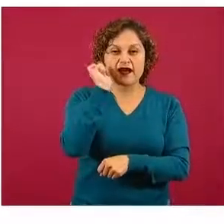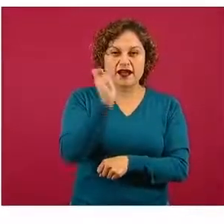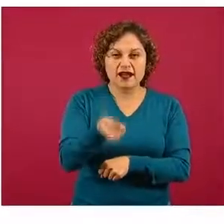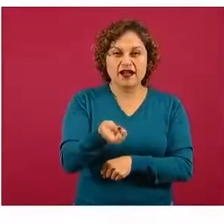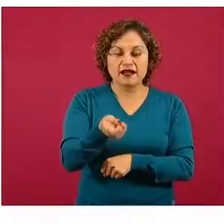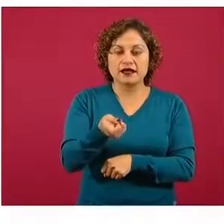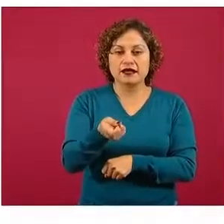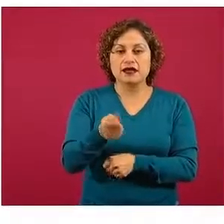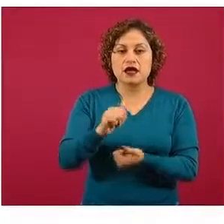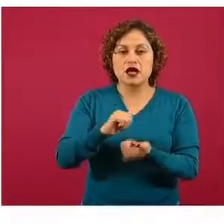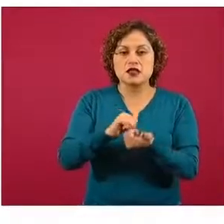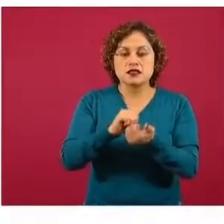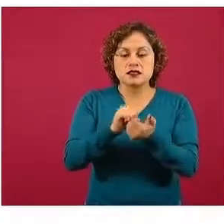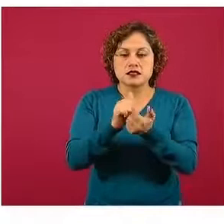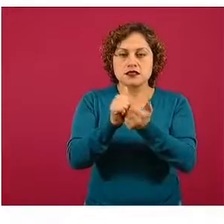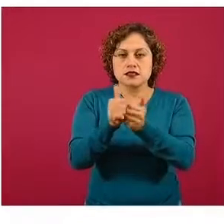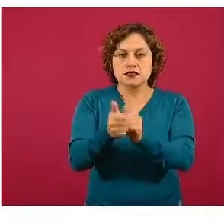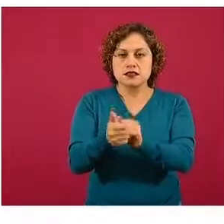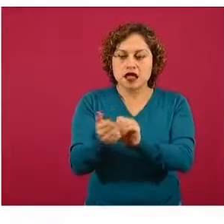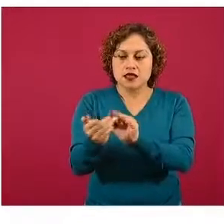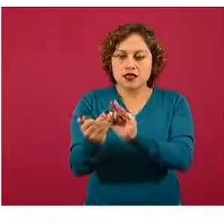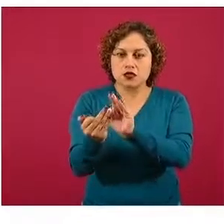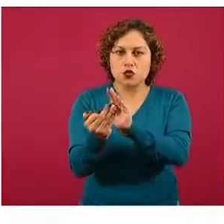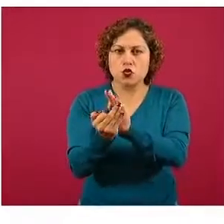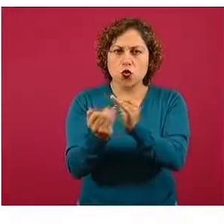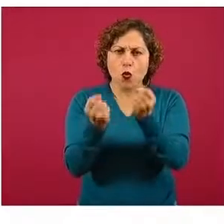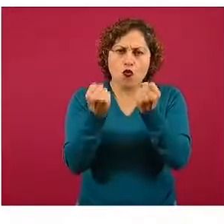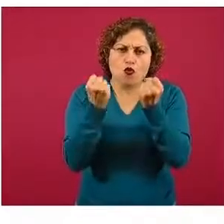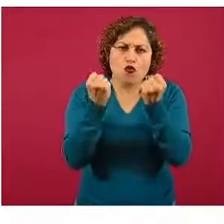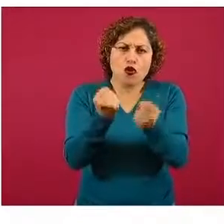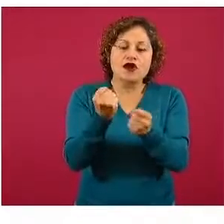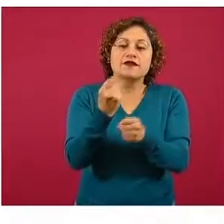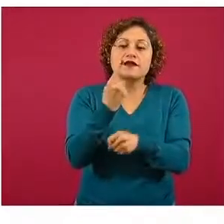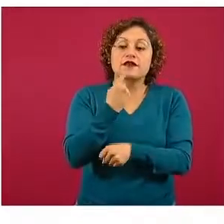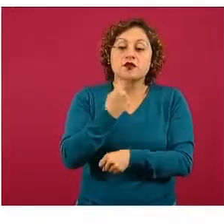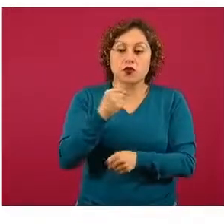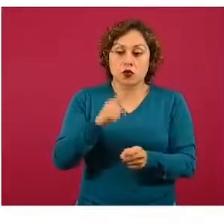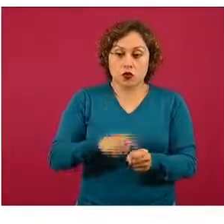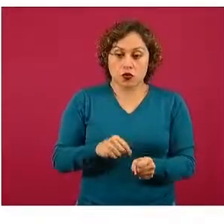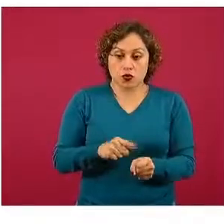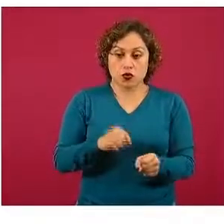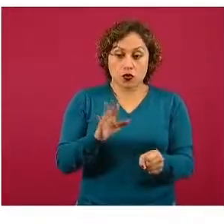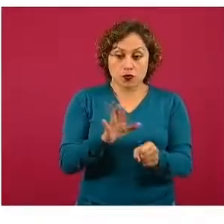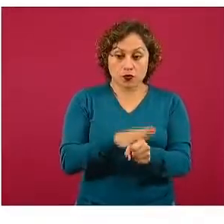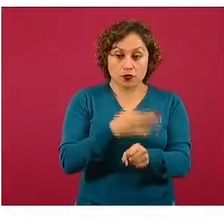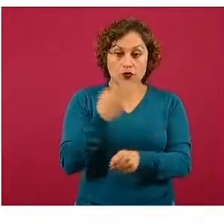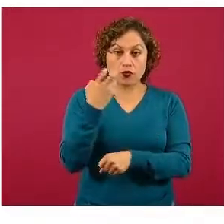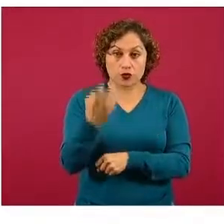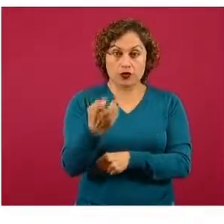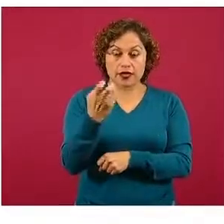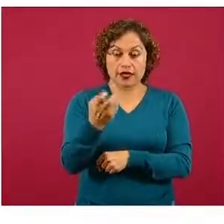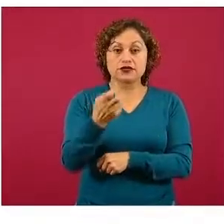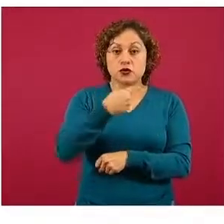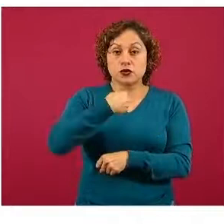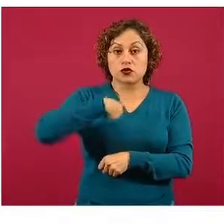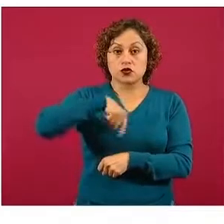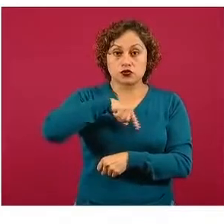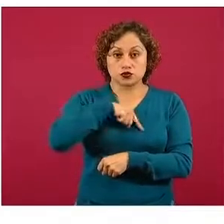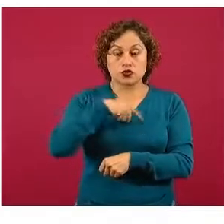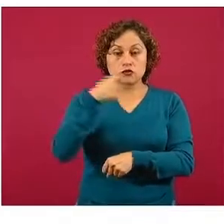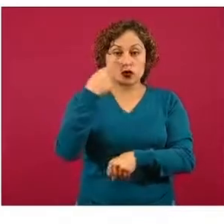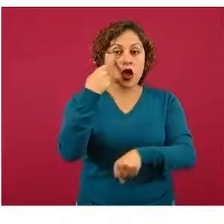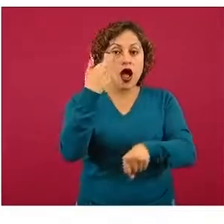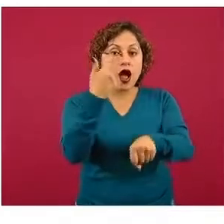de poder pasar en un momento determinado al riesgo máximo, que es el rojo, y entonces por eso enfocamos también el llamado en estas